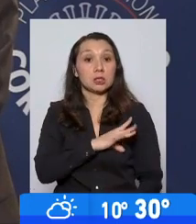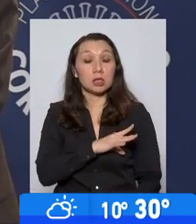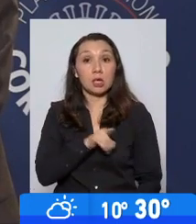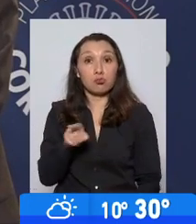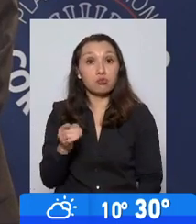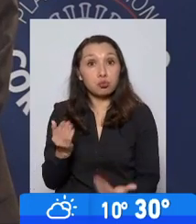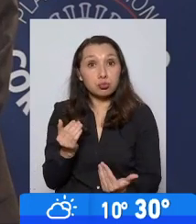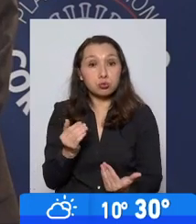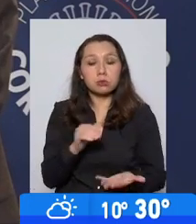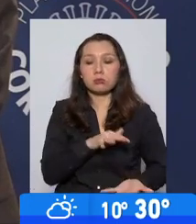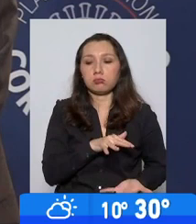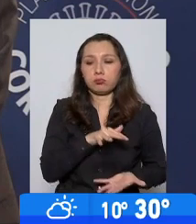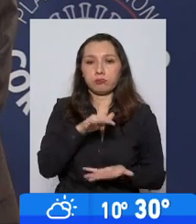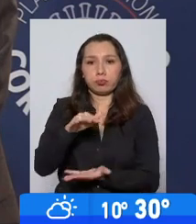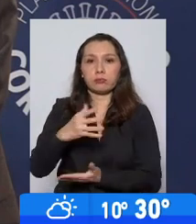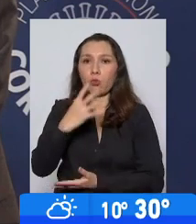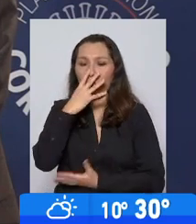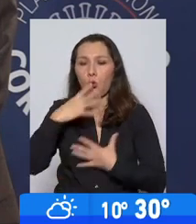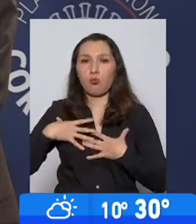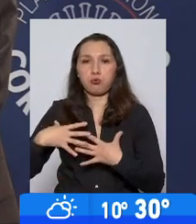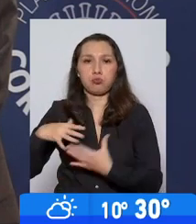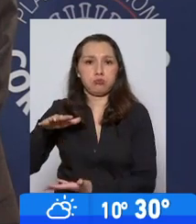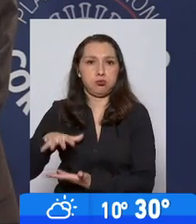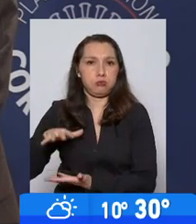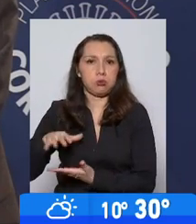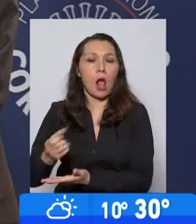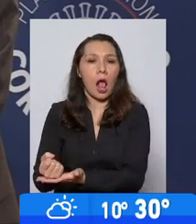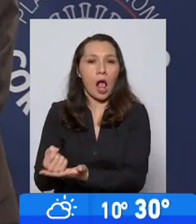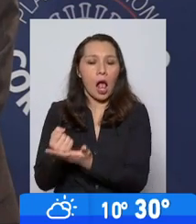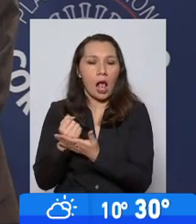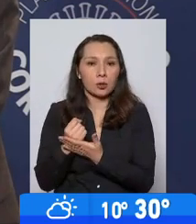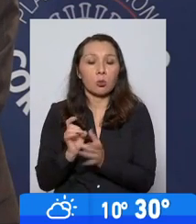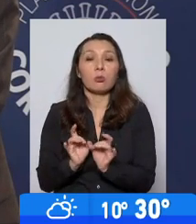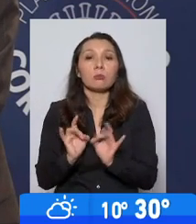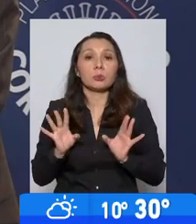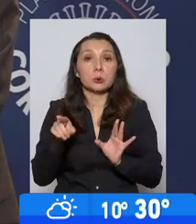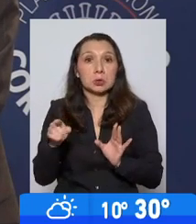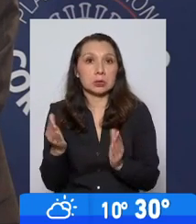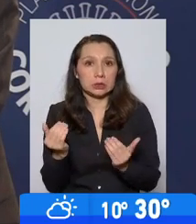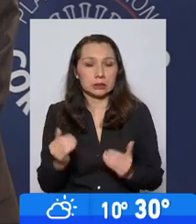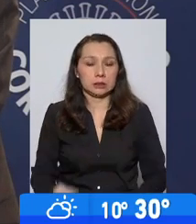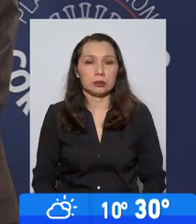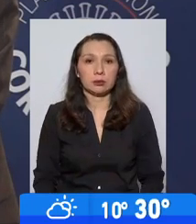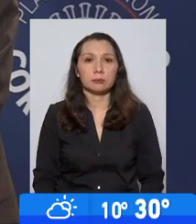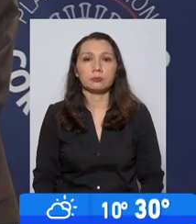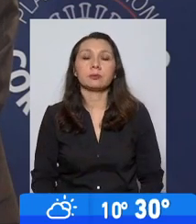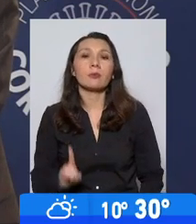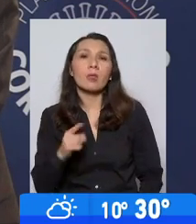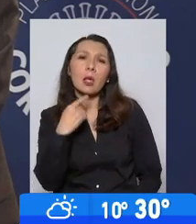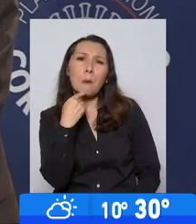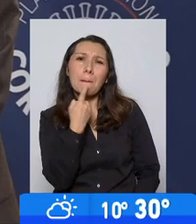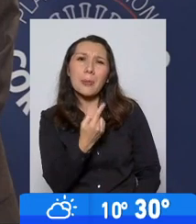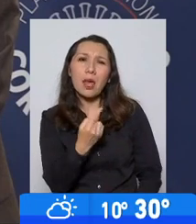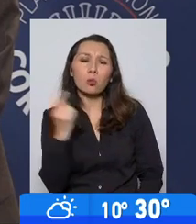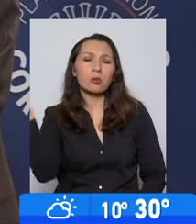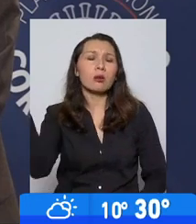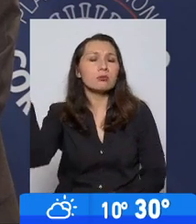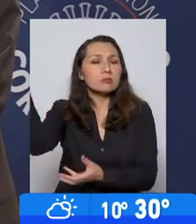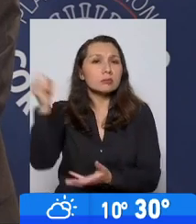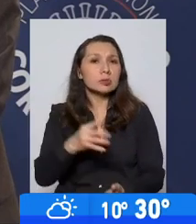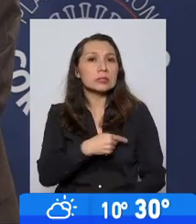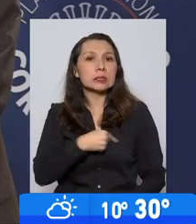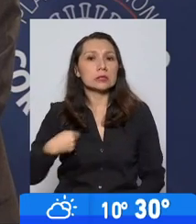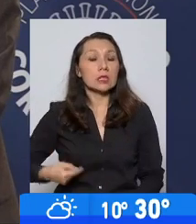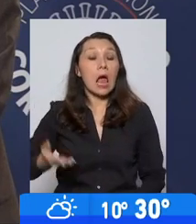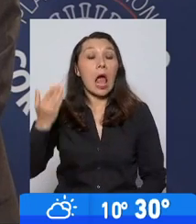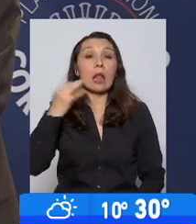que lo necesite va a tener un ventilador mecánico si así lo requiere. Pero específicamente con la llegada desde China, ha tenido que rectificar